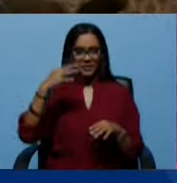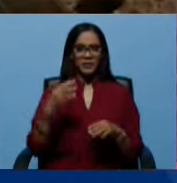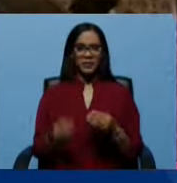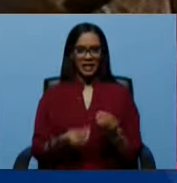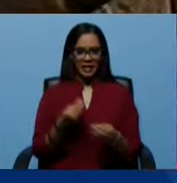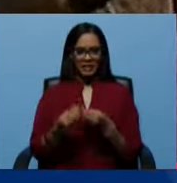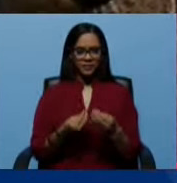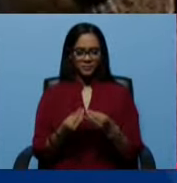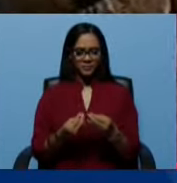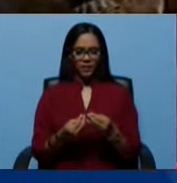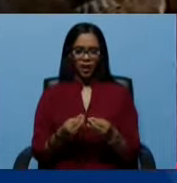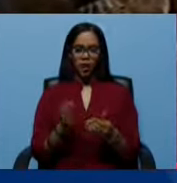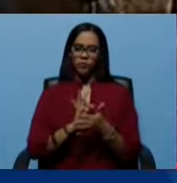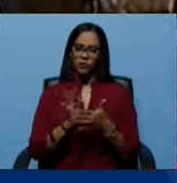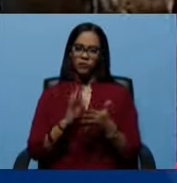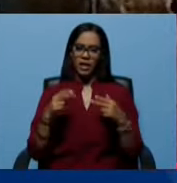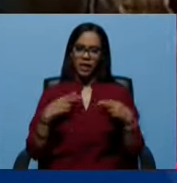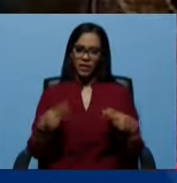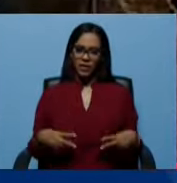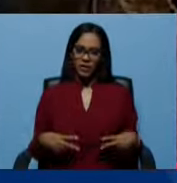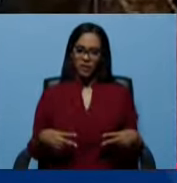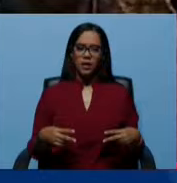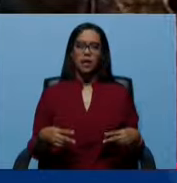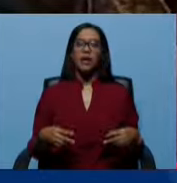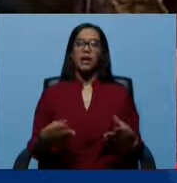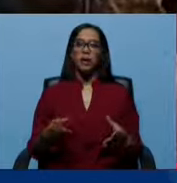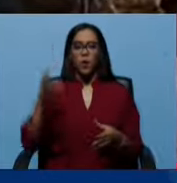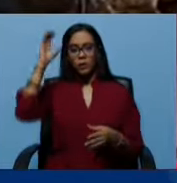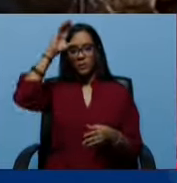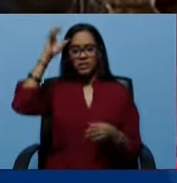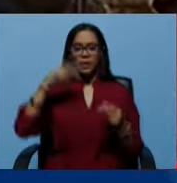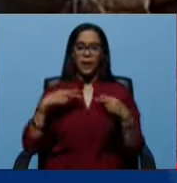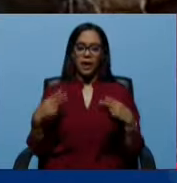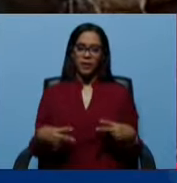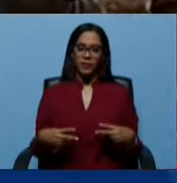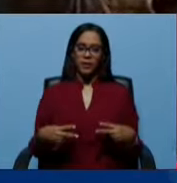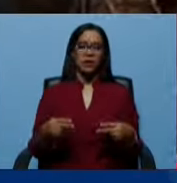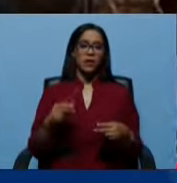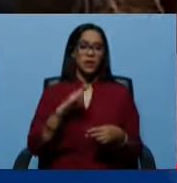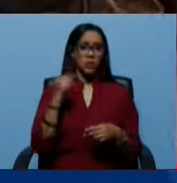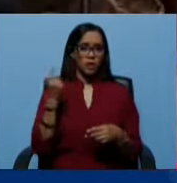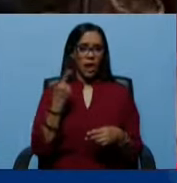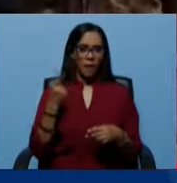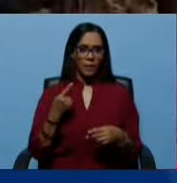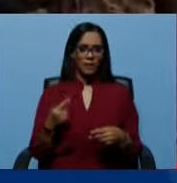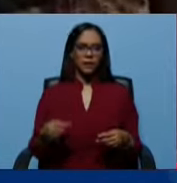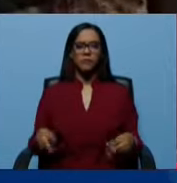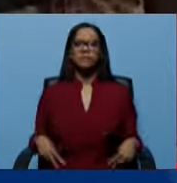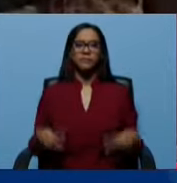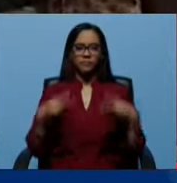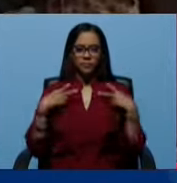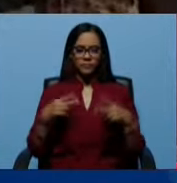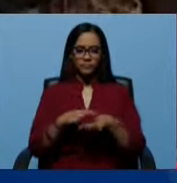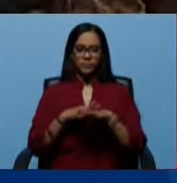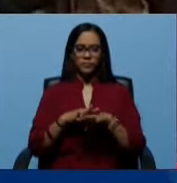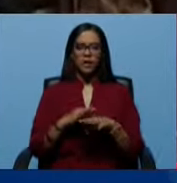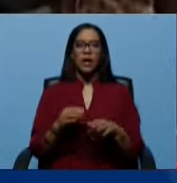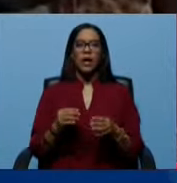función de la vida, con conciencia para la vida. Y aquí hemos no solamente acondicionado este